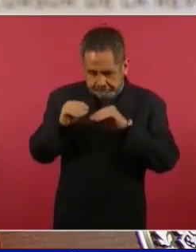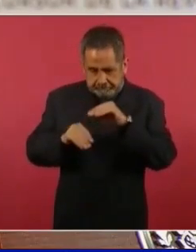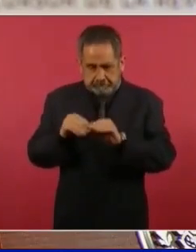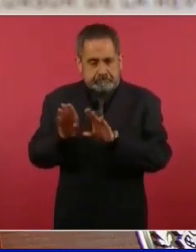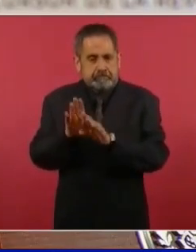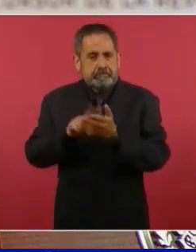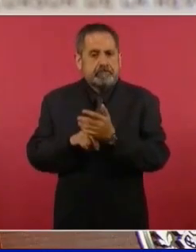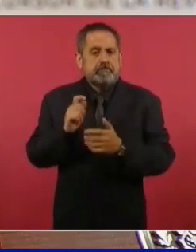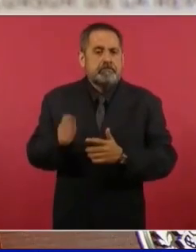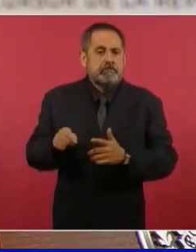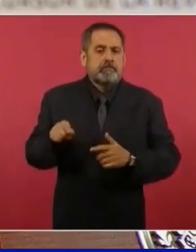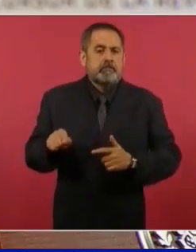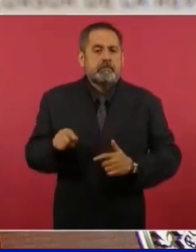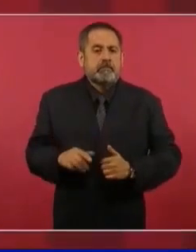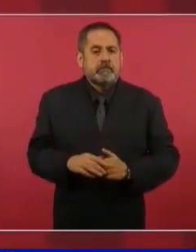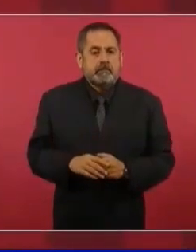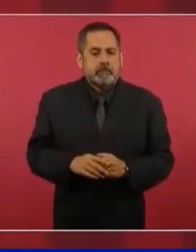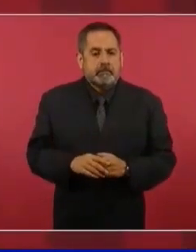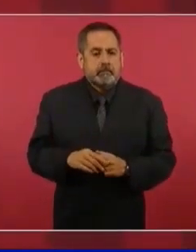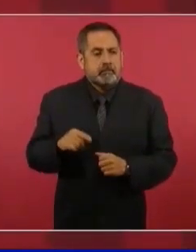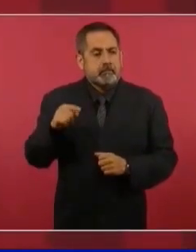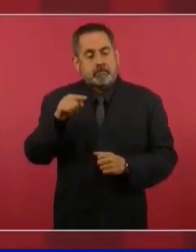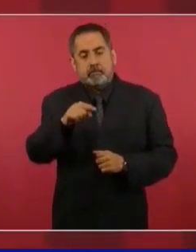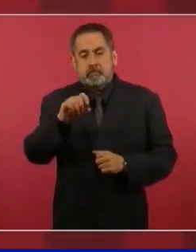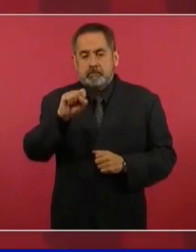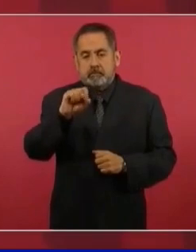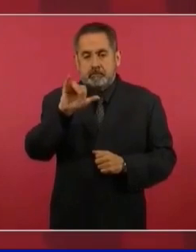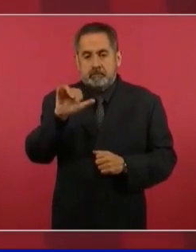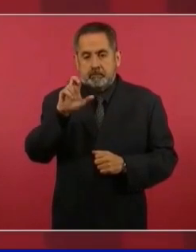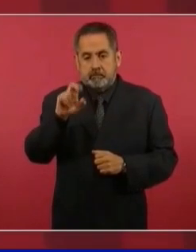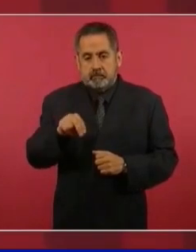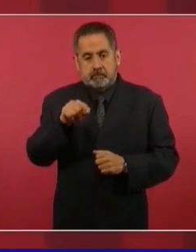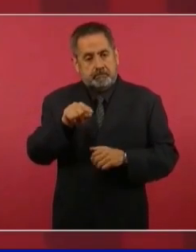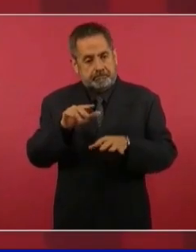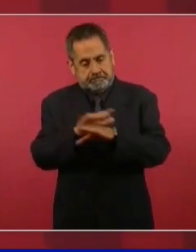y la suprema corte